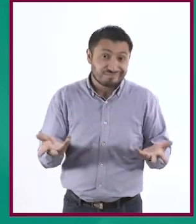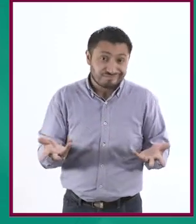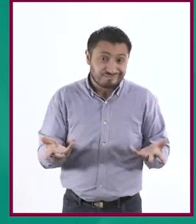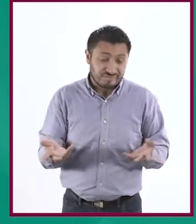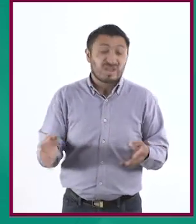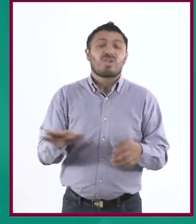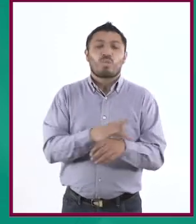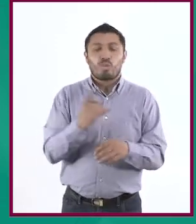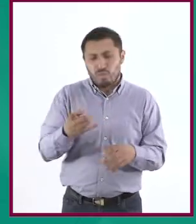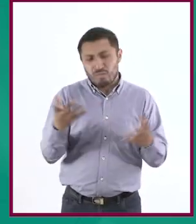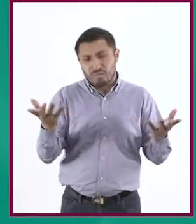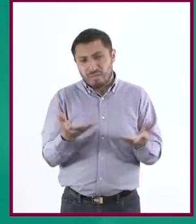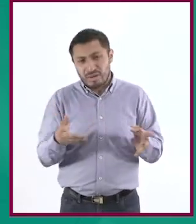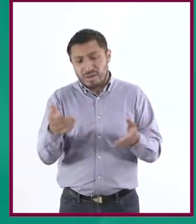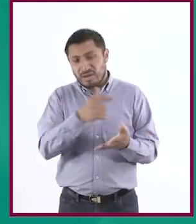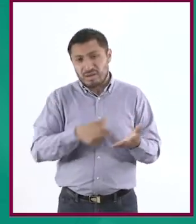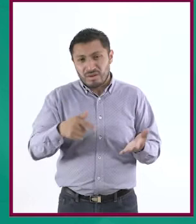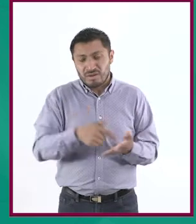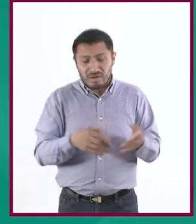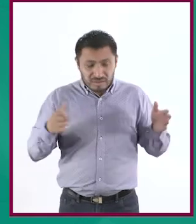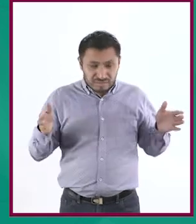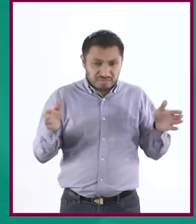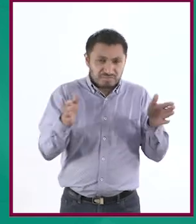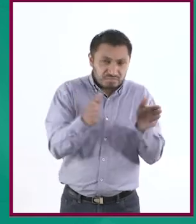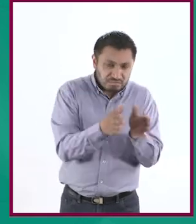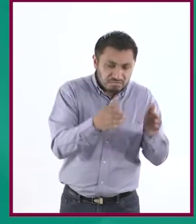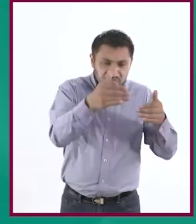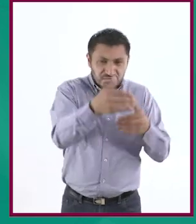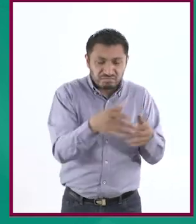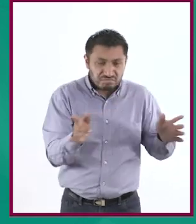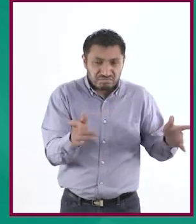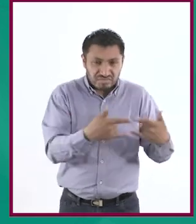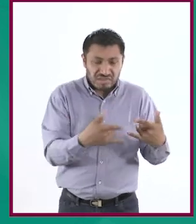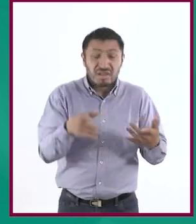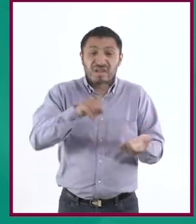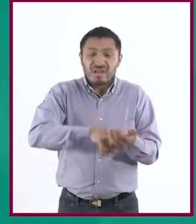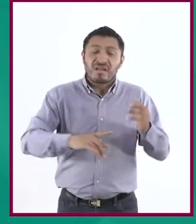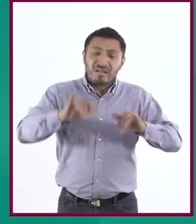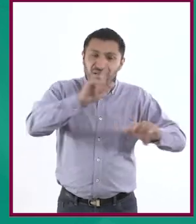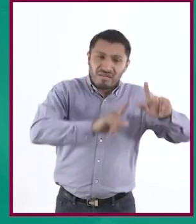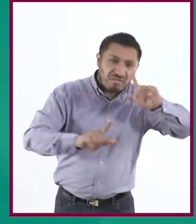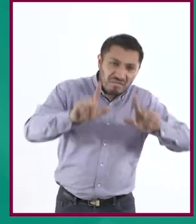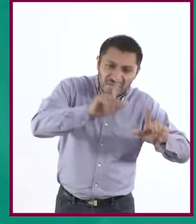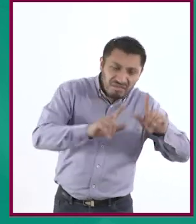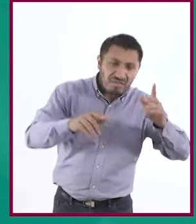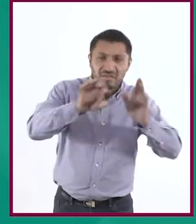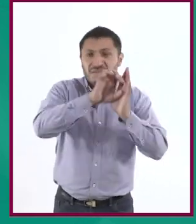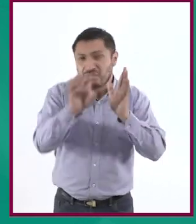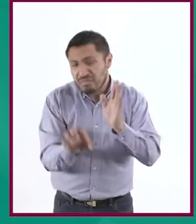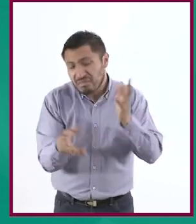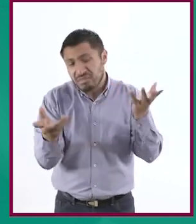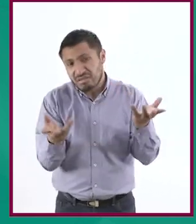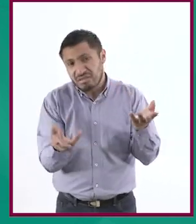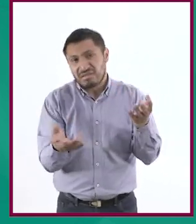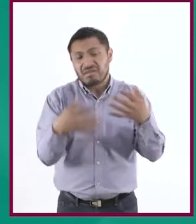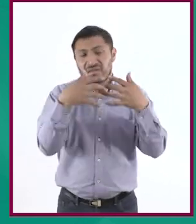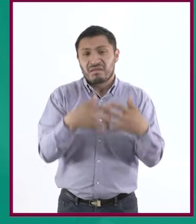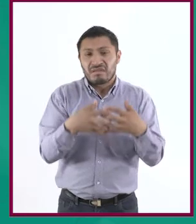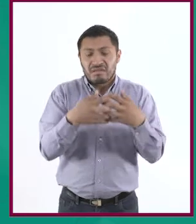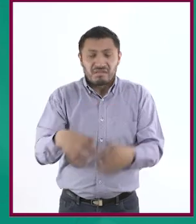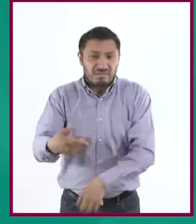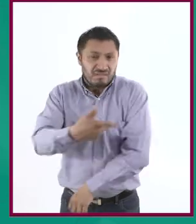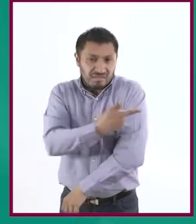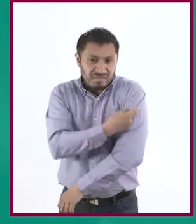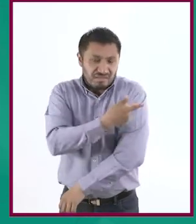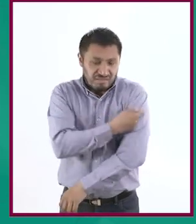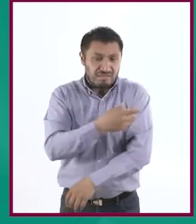generalmente porque se hacen en espacios confinados, ¿no? Se hace en laboratorios, Por ejemplo, la industria de las vacunas,